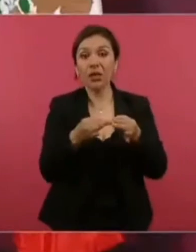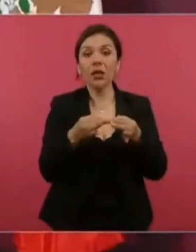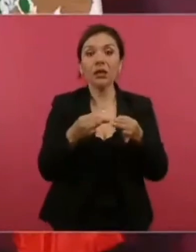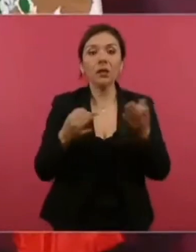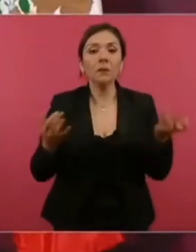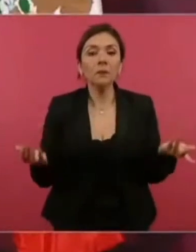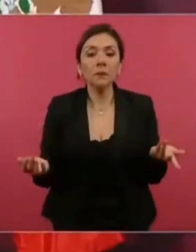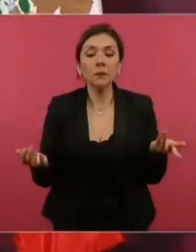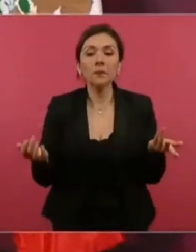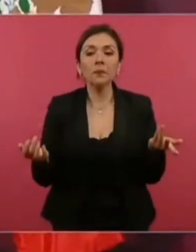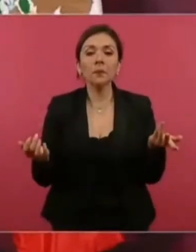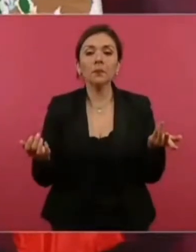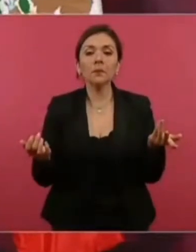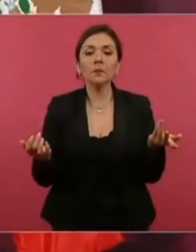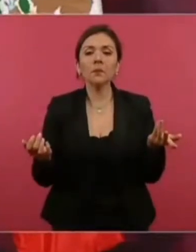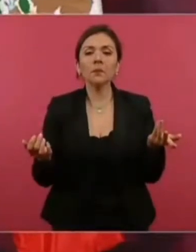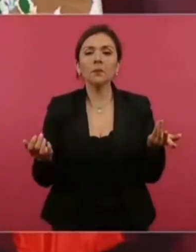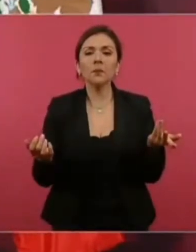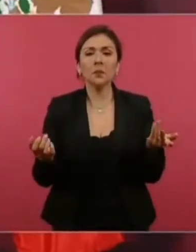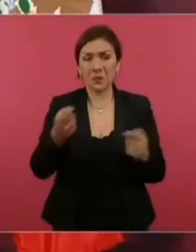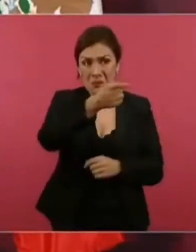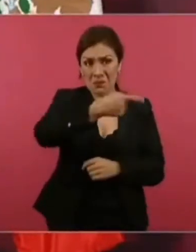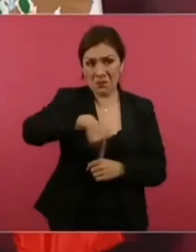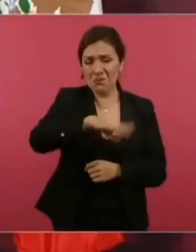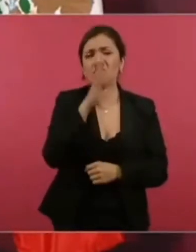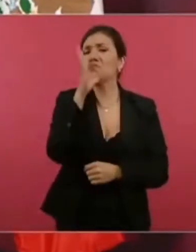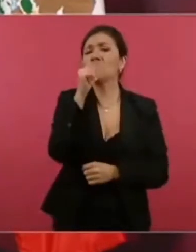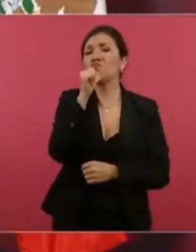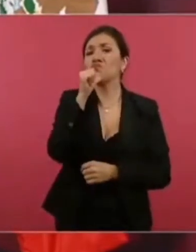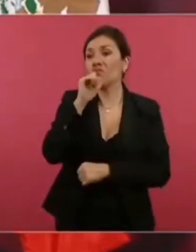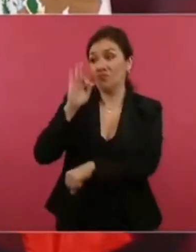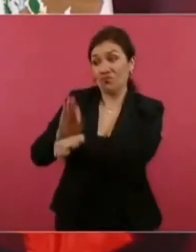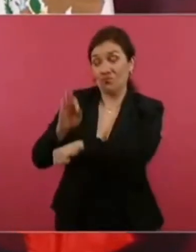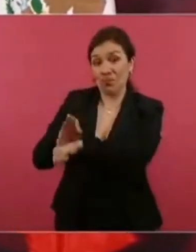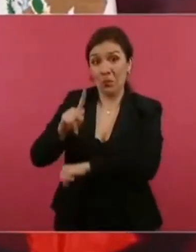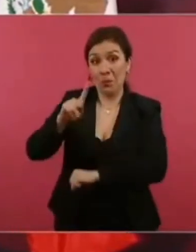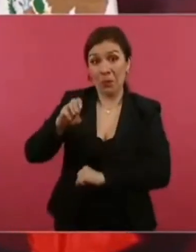¿cómo van a estar a favor de Pemex?